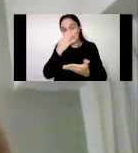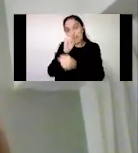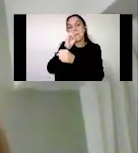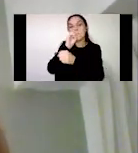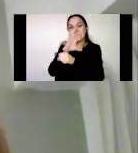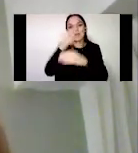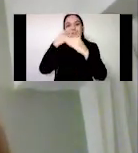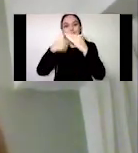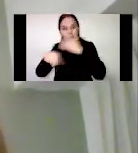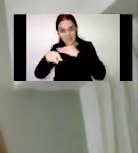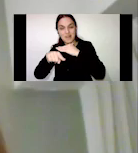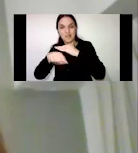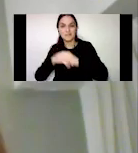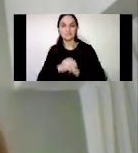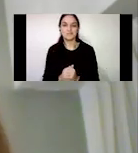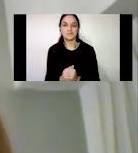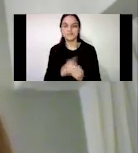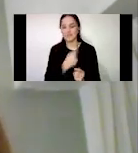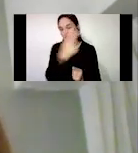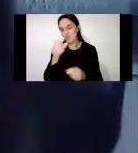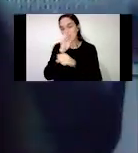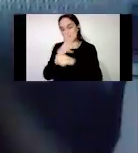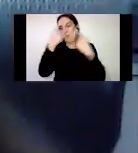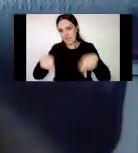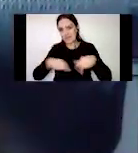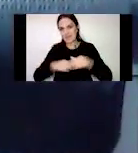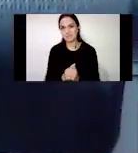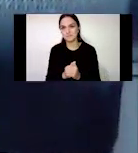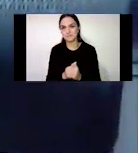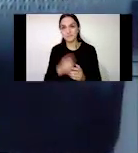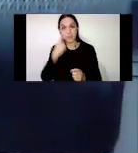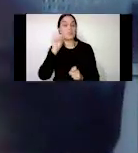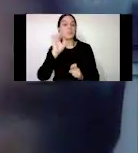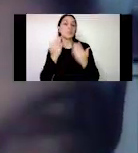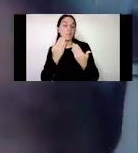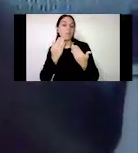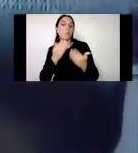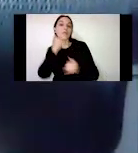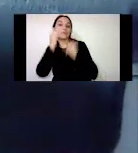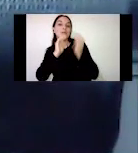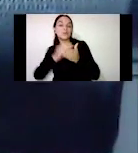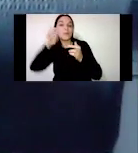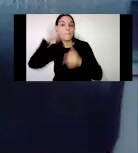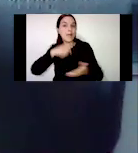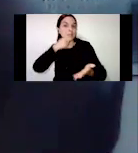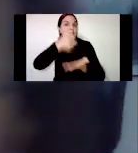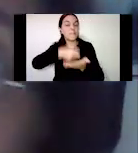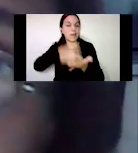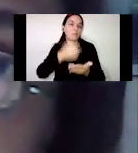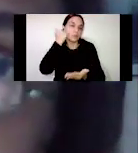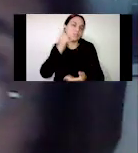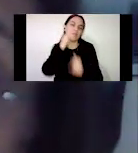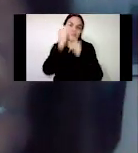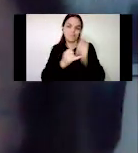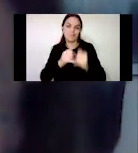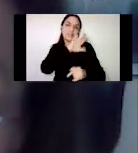enviando al mail que registraron para el presente. Listo, no me di cuenta de ponerlo del plan de pago, pero es así, es lo que les dije, el 35 y